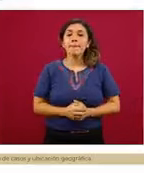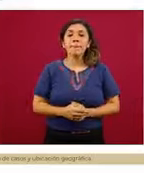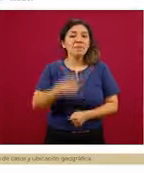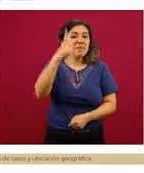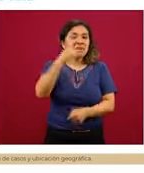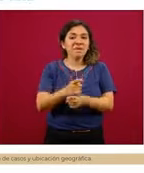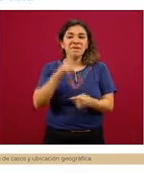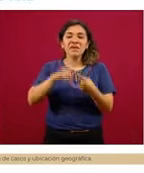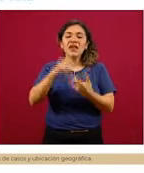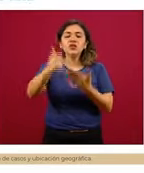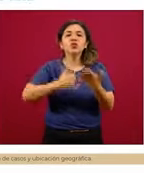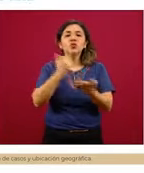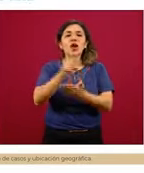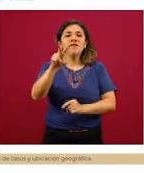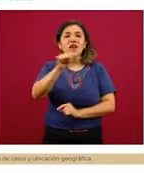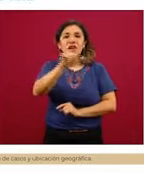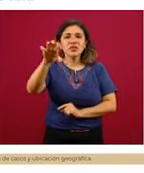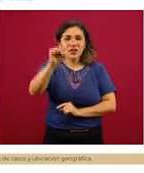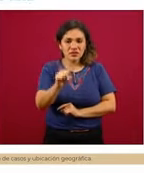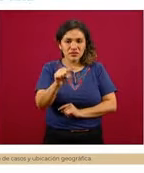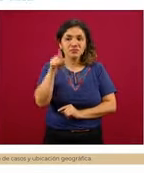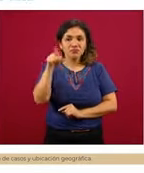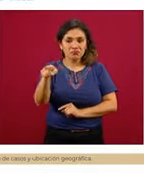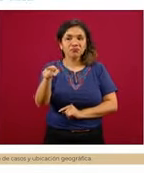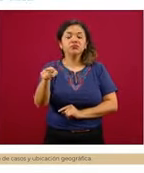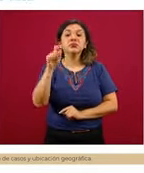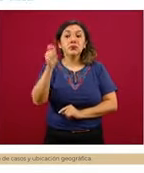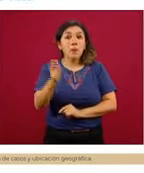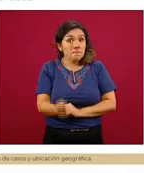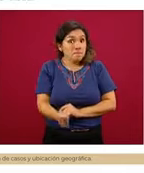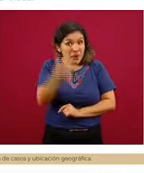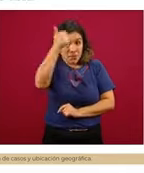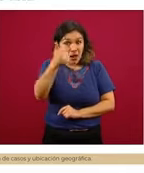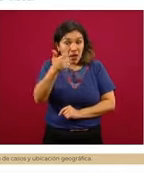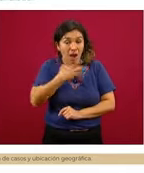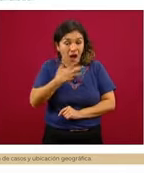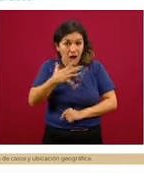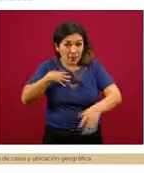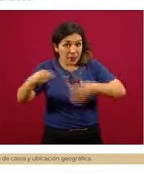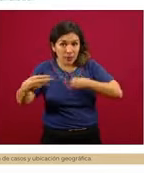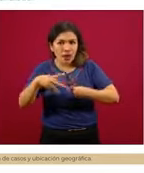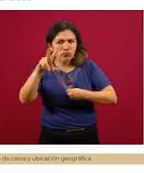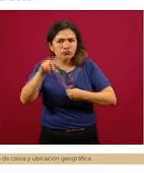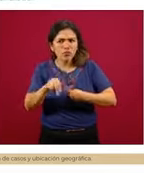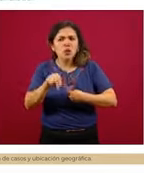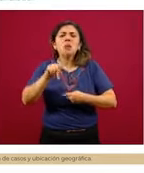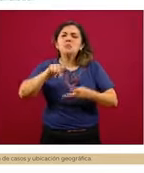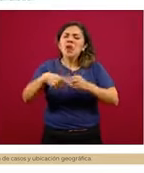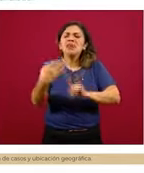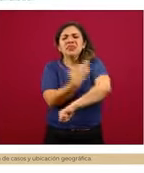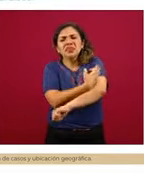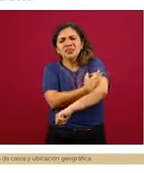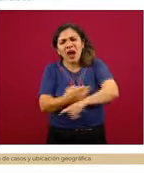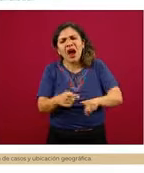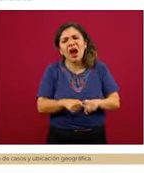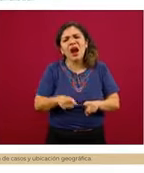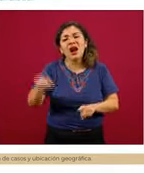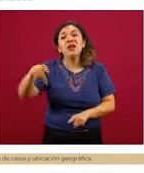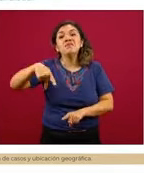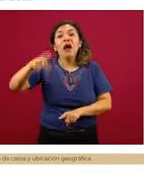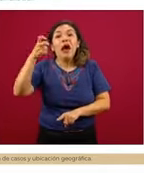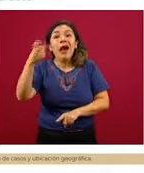Destaca definitivamente Ciudad Valles, que aunque no fue el que empezó con la intensidad más importante en las primeras semanas,